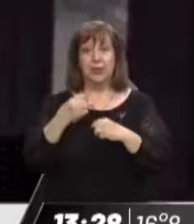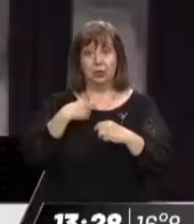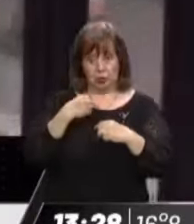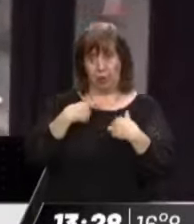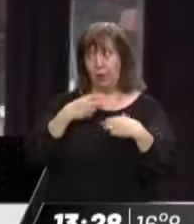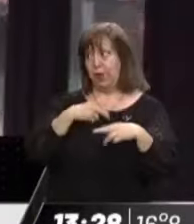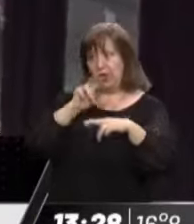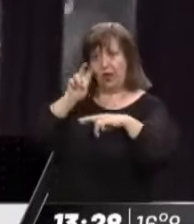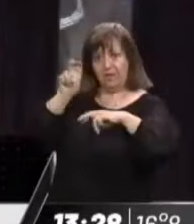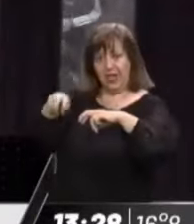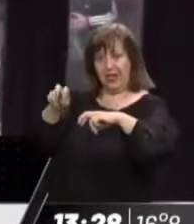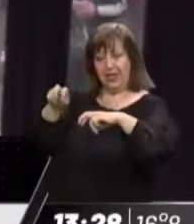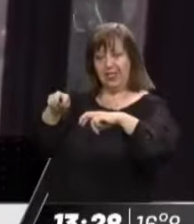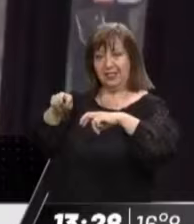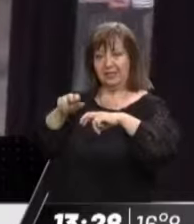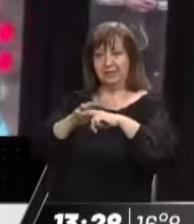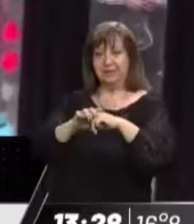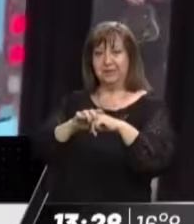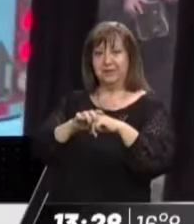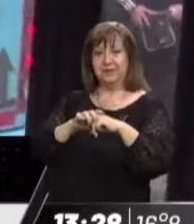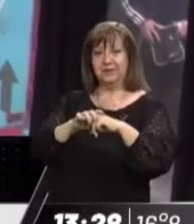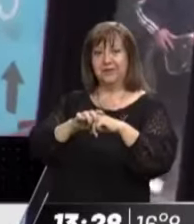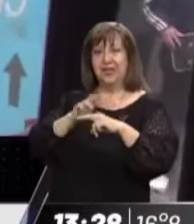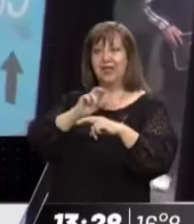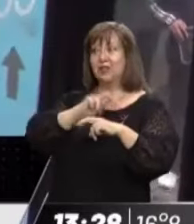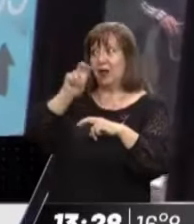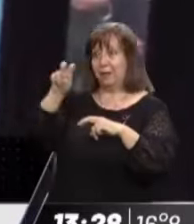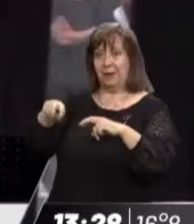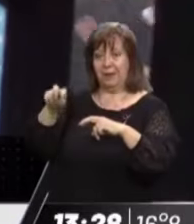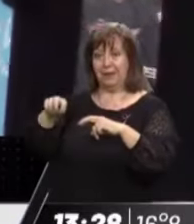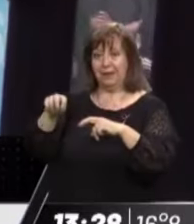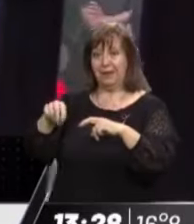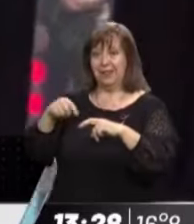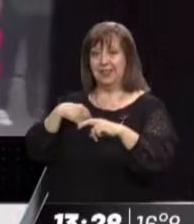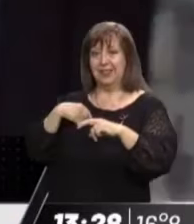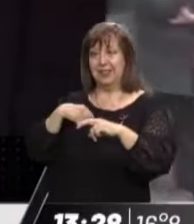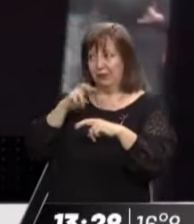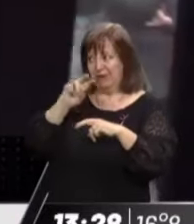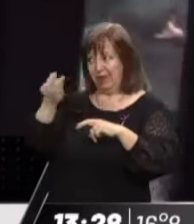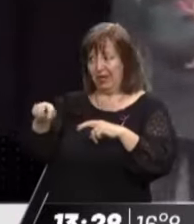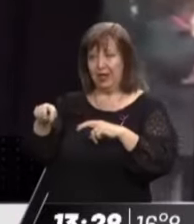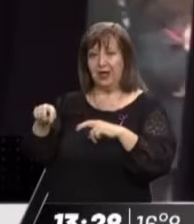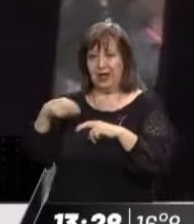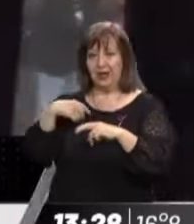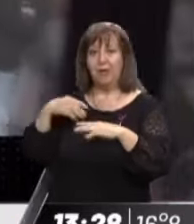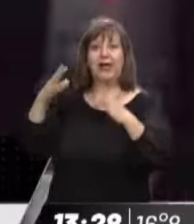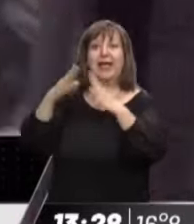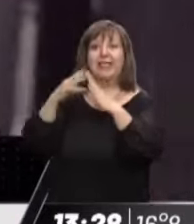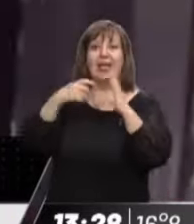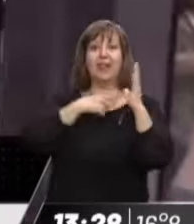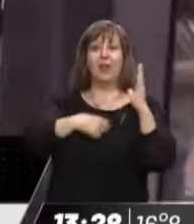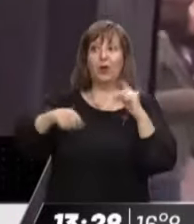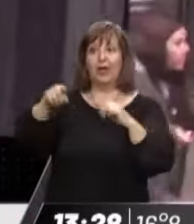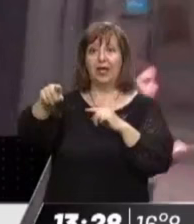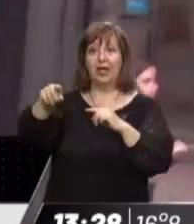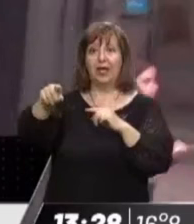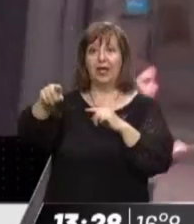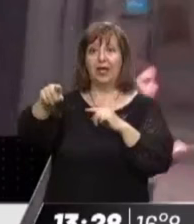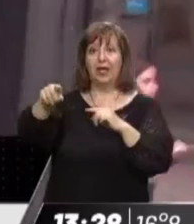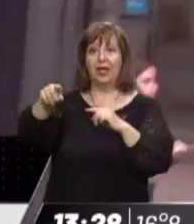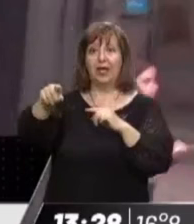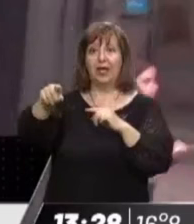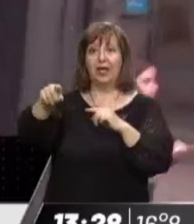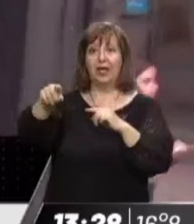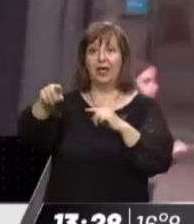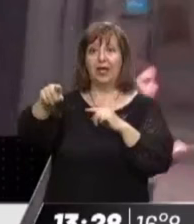esperarse. ¿Una cosa más? Sí. ¿Qué le genera? ¿Enojo? ¿Resignación? Sí, yo